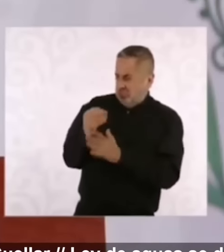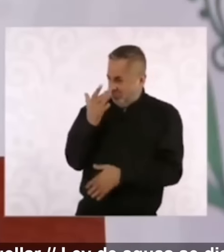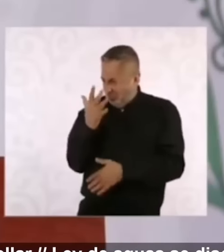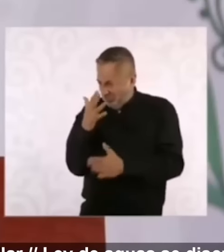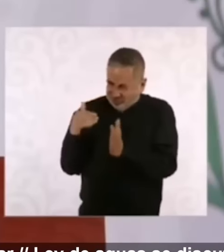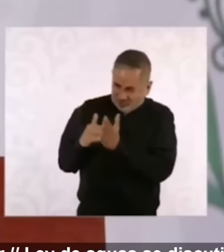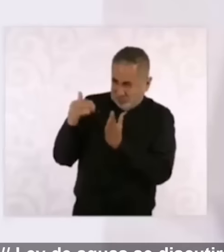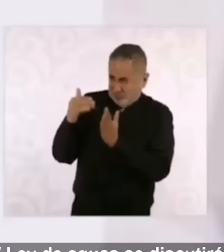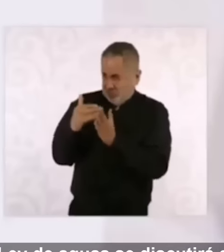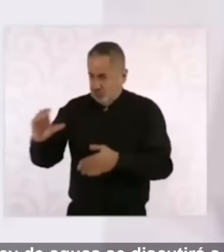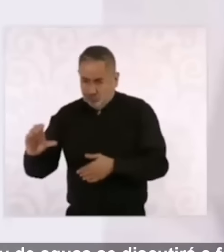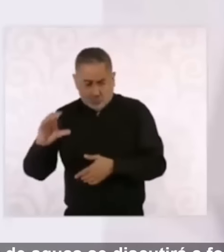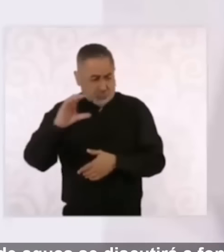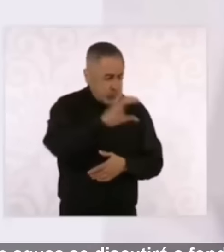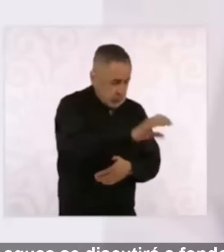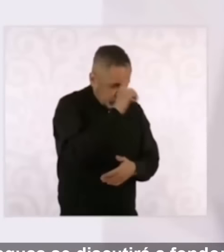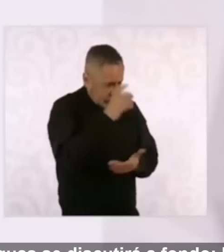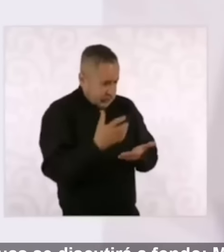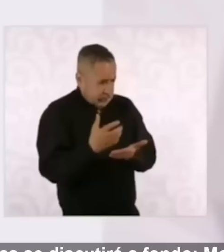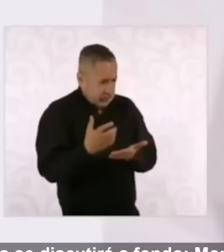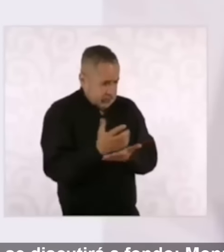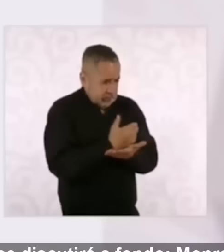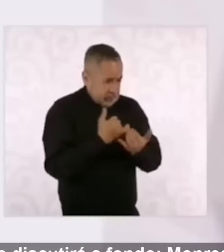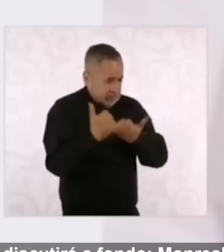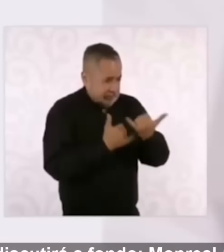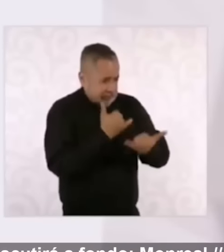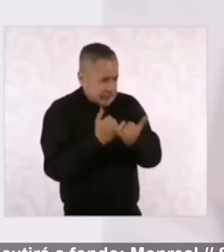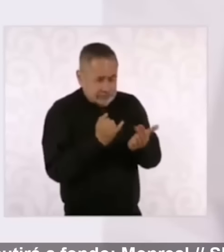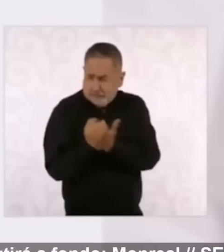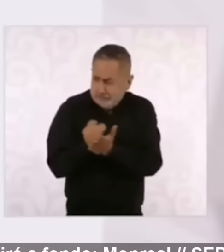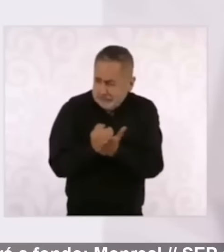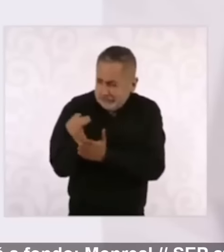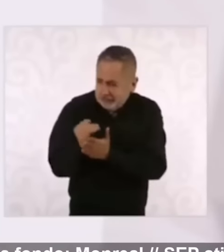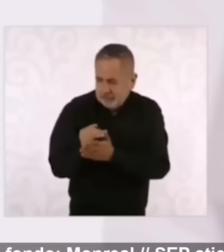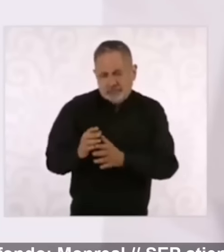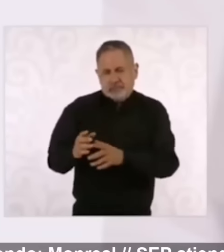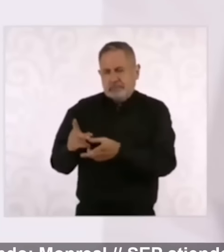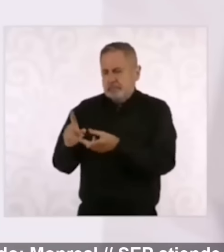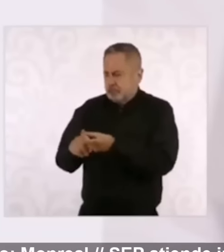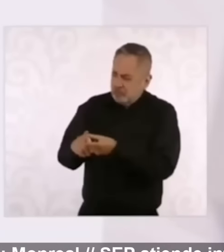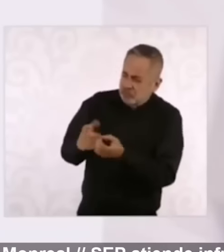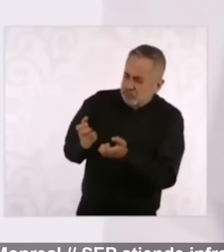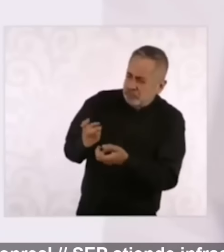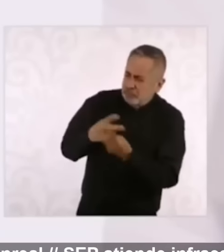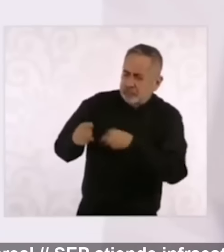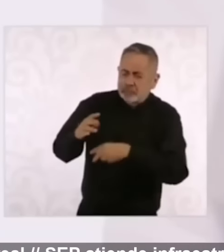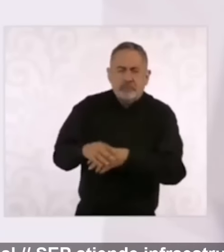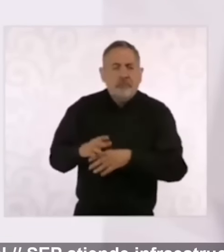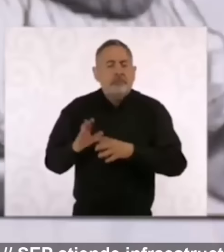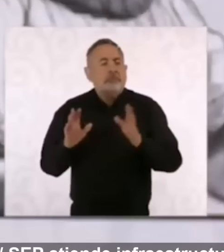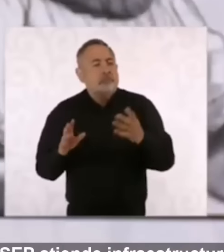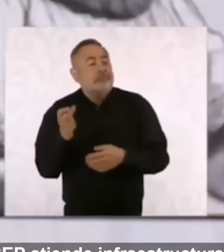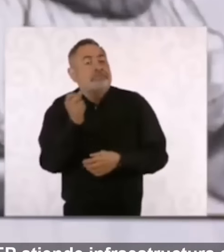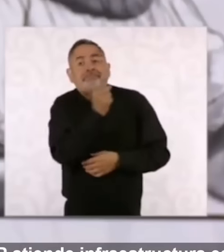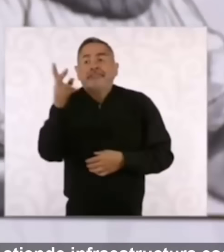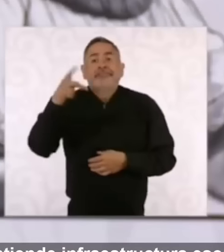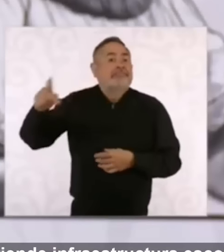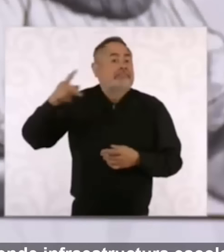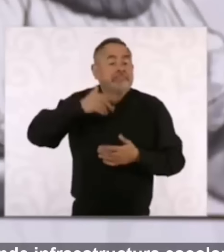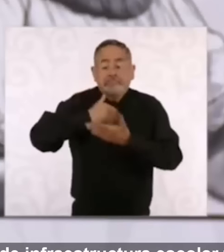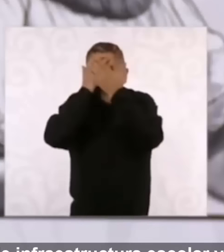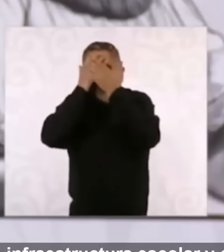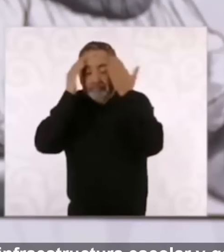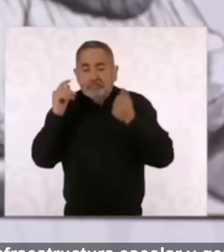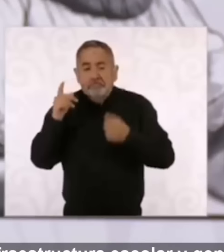Entonces, muchas veces, y esa es la investigación que se sigue haciendo, se suplanta la identidad, la persona ni siquiera sabe y de pronto